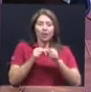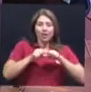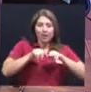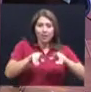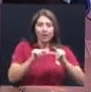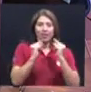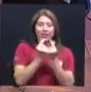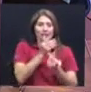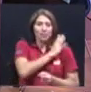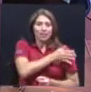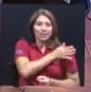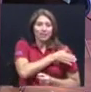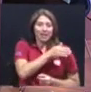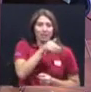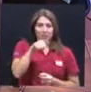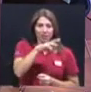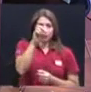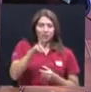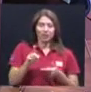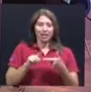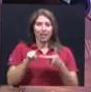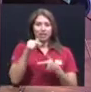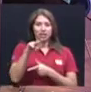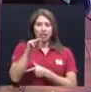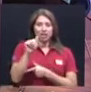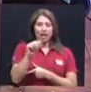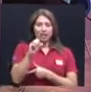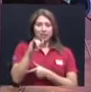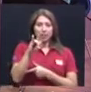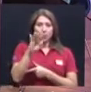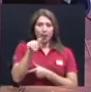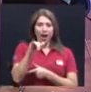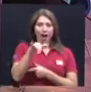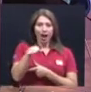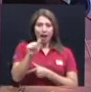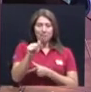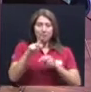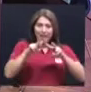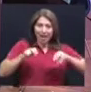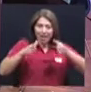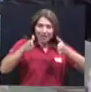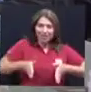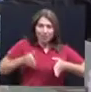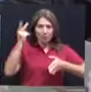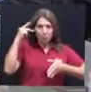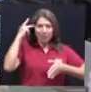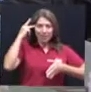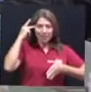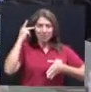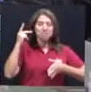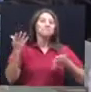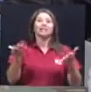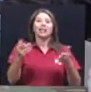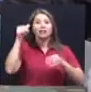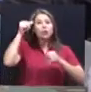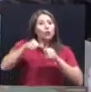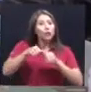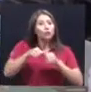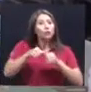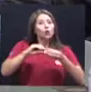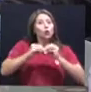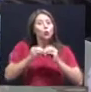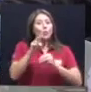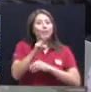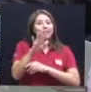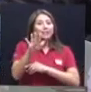aina caja anal política que nos acompañará en en este análisis les recordamos 25 11